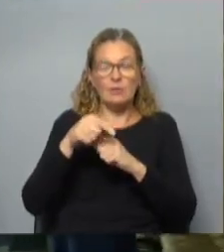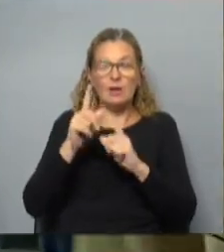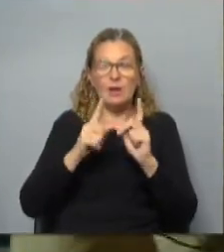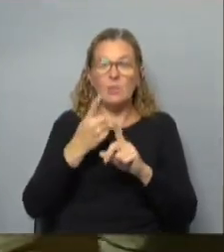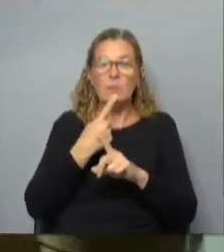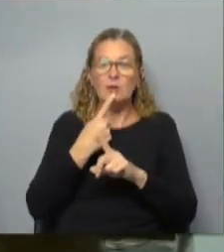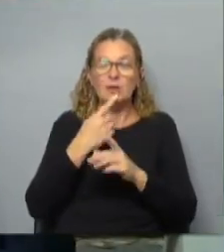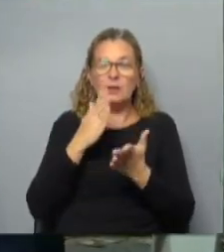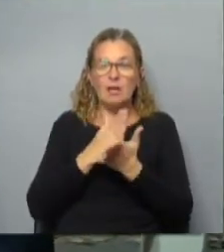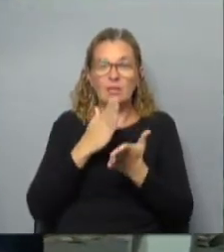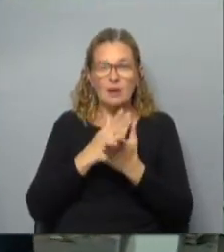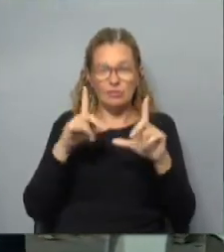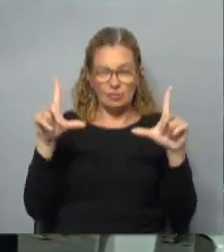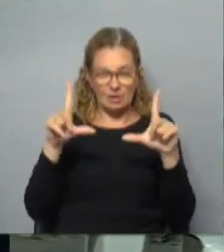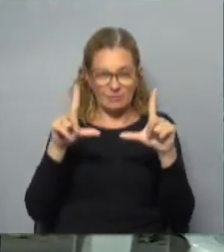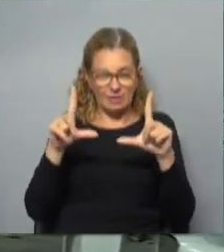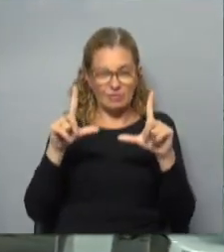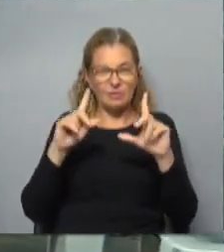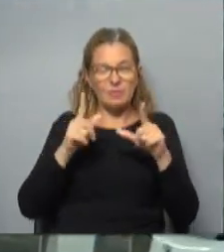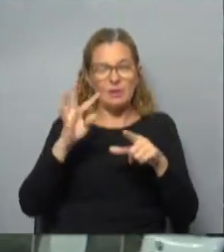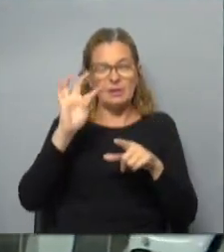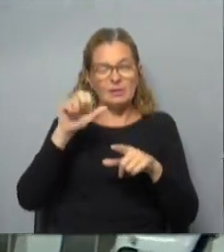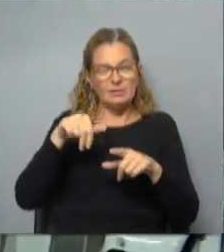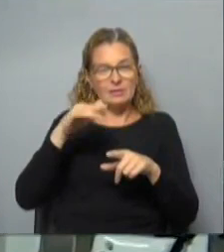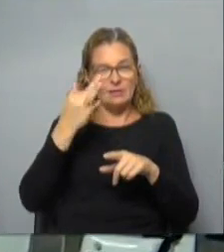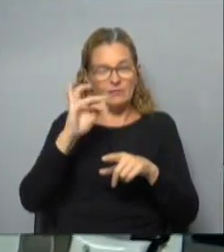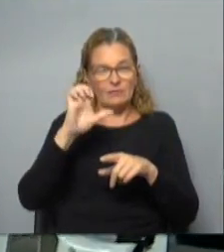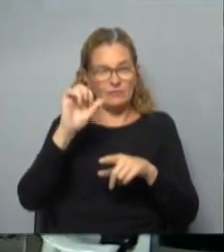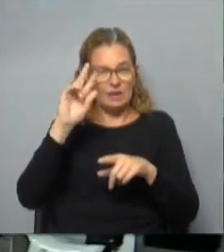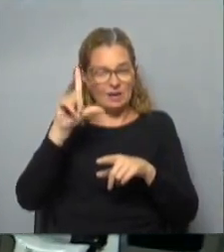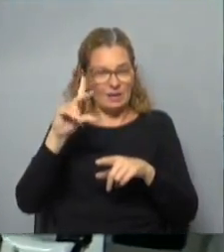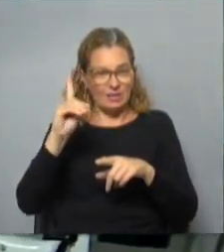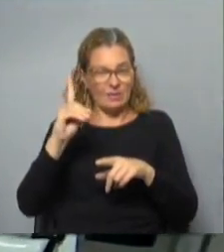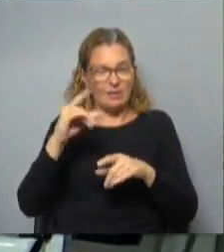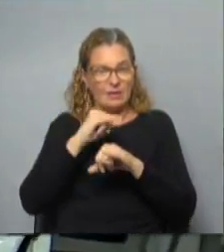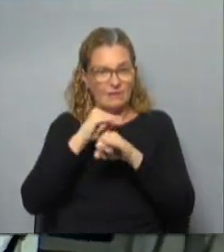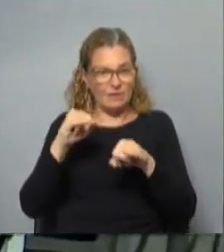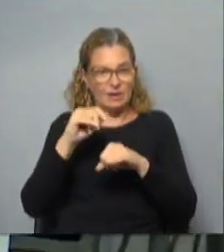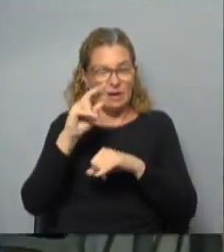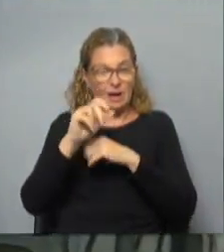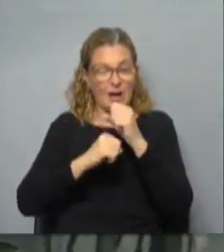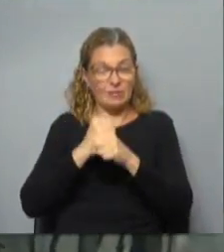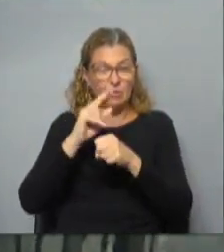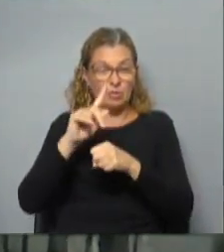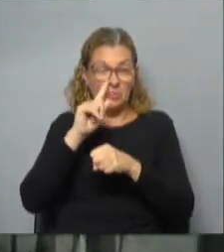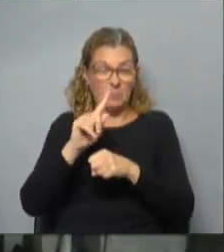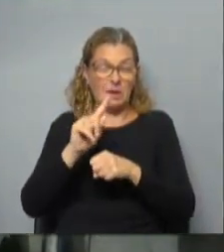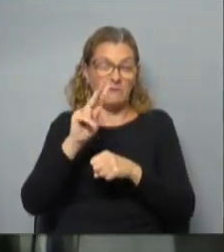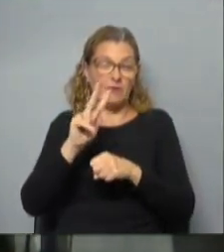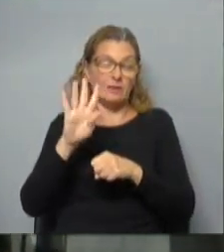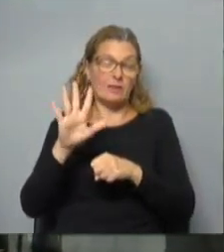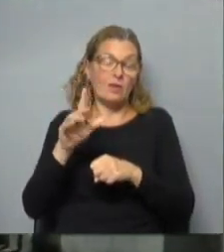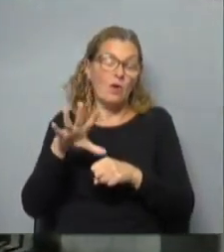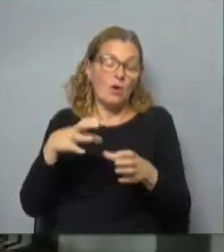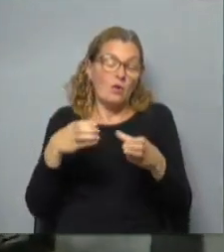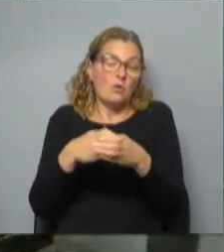hay derechos de televisación de tenfield con el futuro uruguayo que estarían venciendo en el 2025 y el grupo que resulte